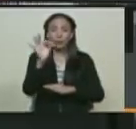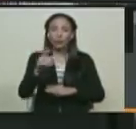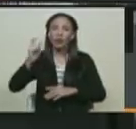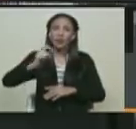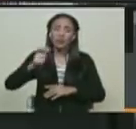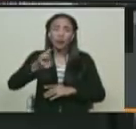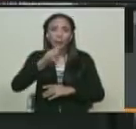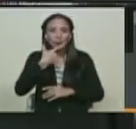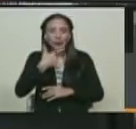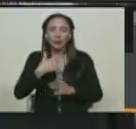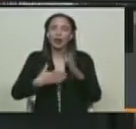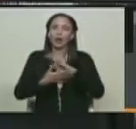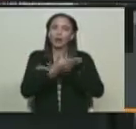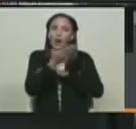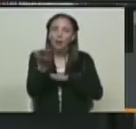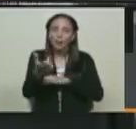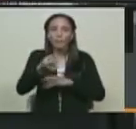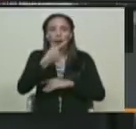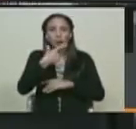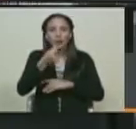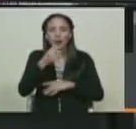tratamiento, medicinas en el país.